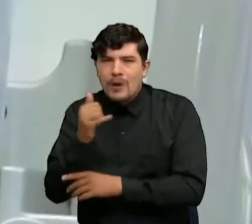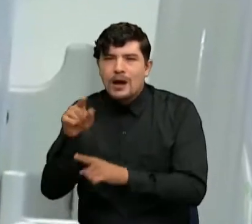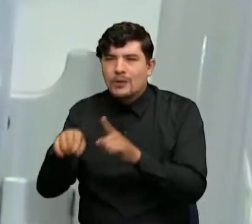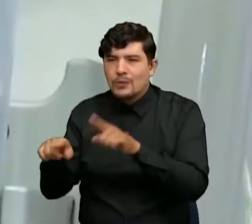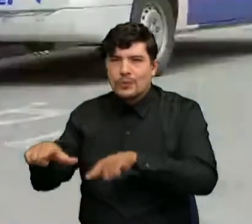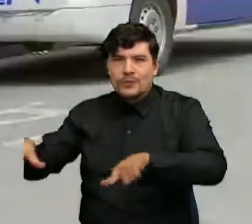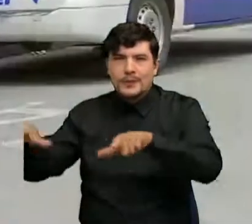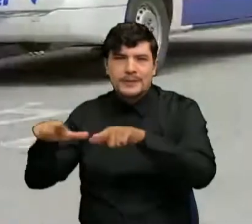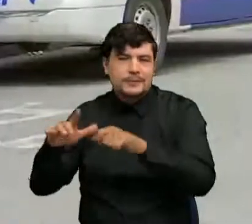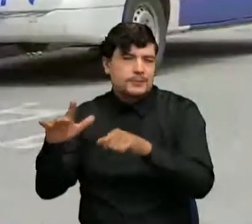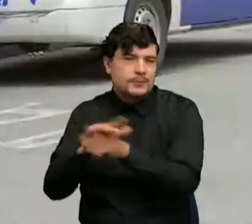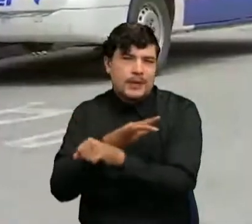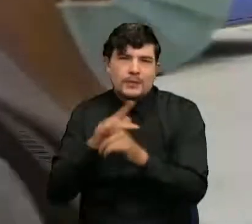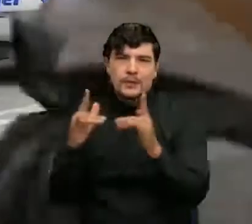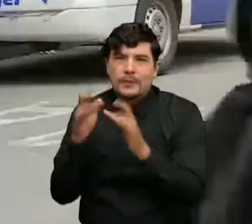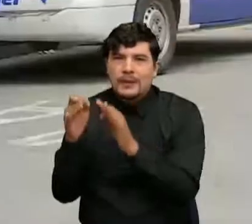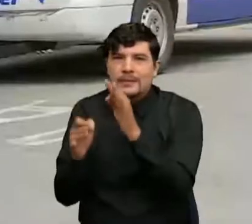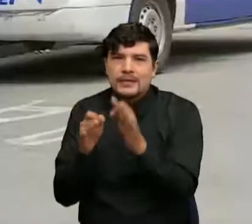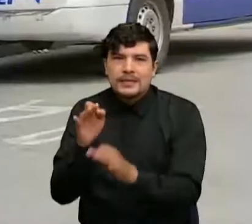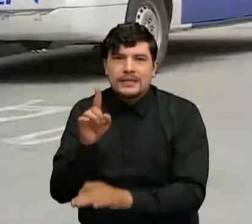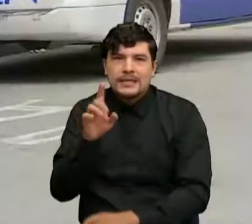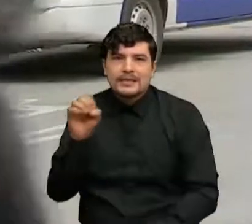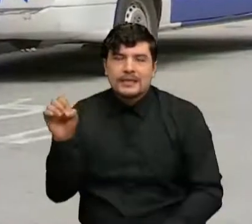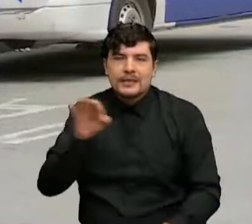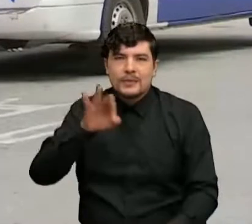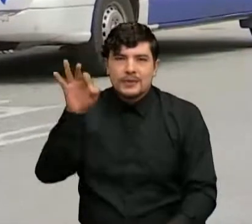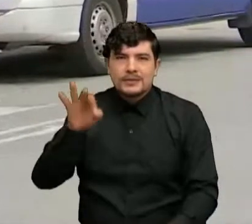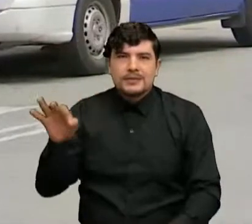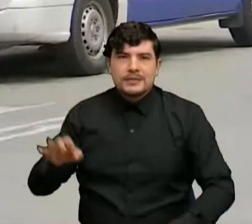ocupación. Sí.